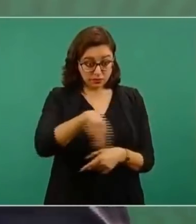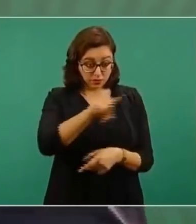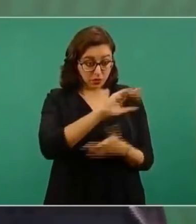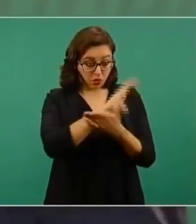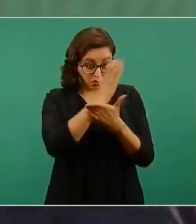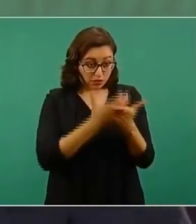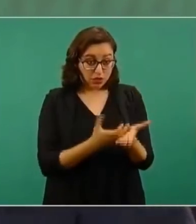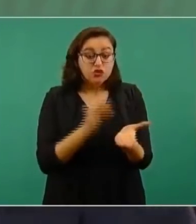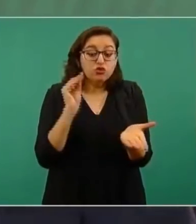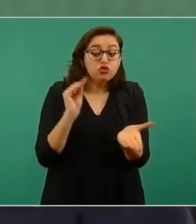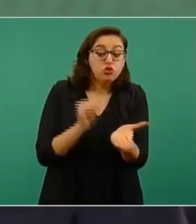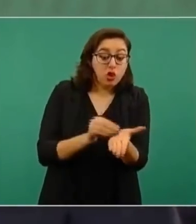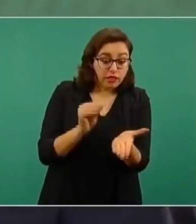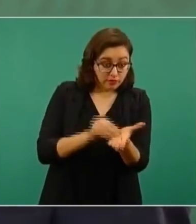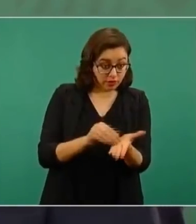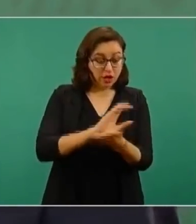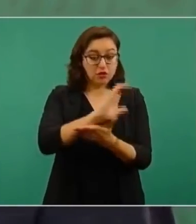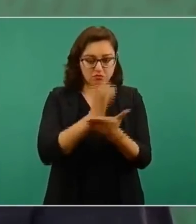van a respetar.